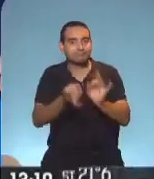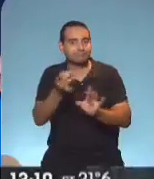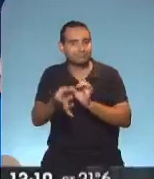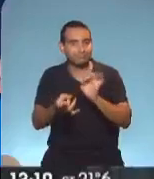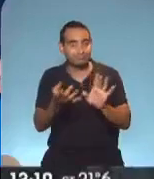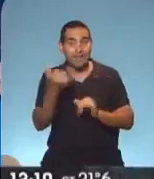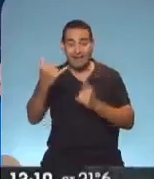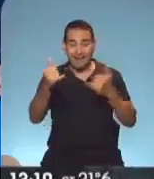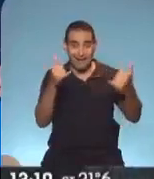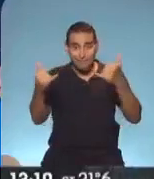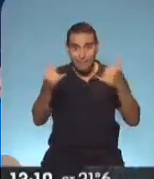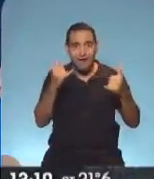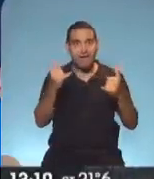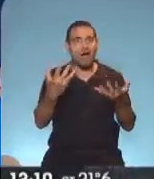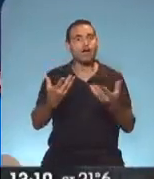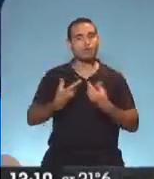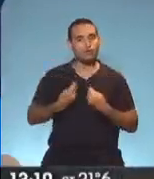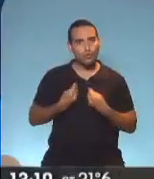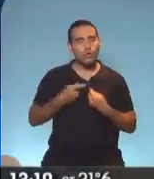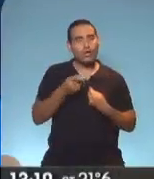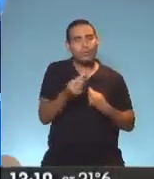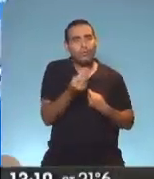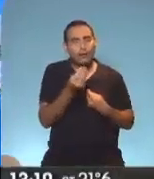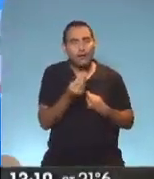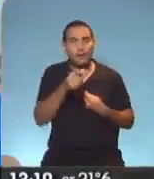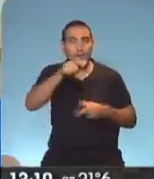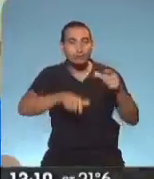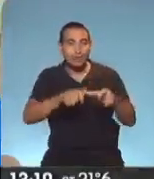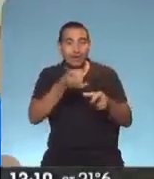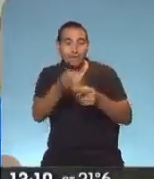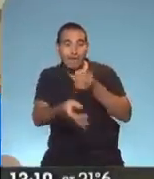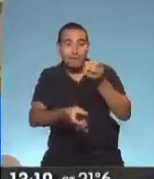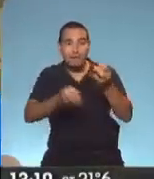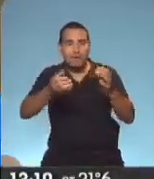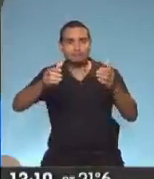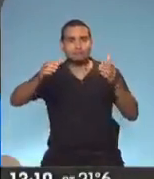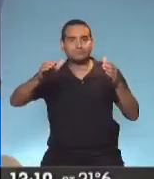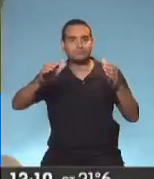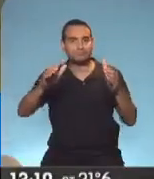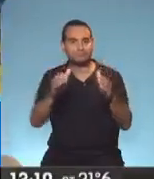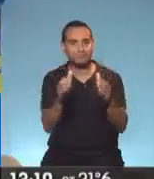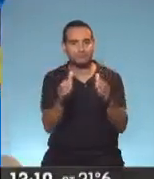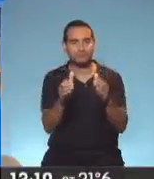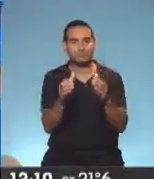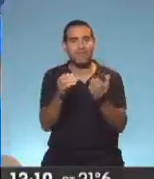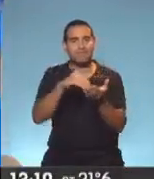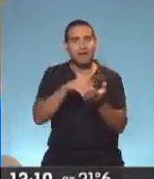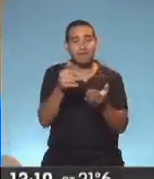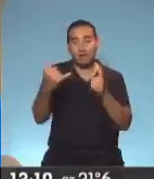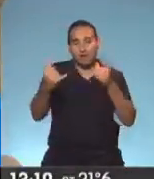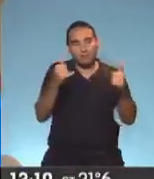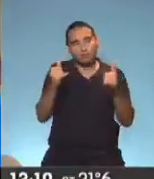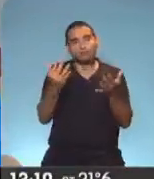Estas cámaras van a permitir disminuir el número de contagios y son una herramienta